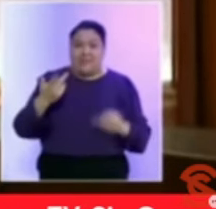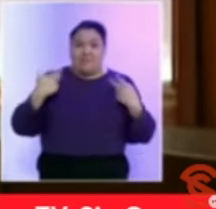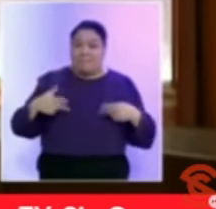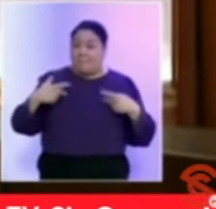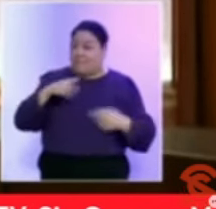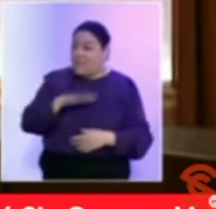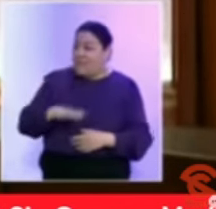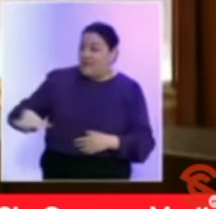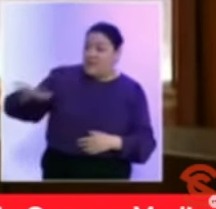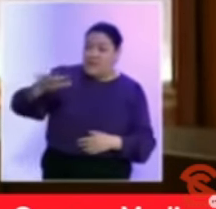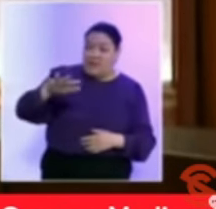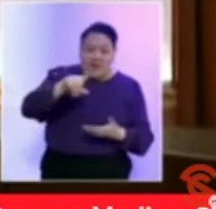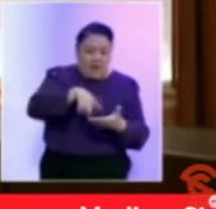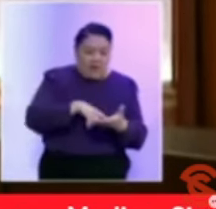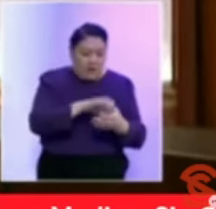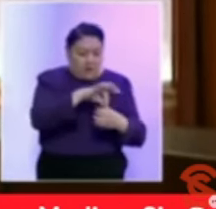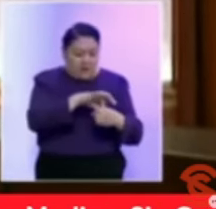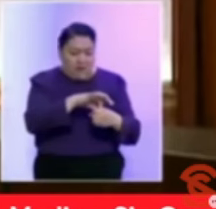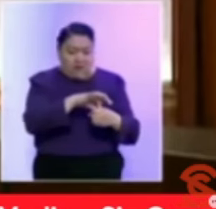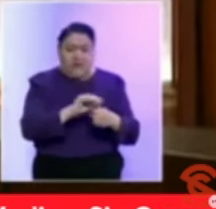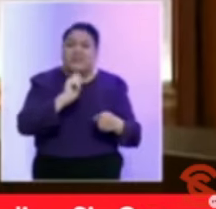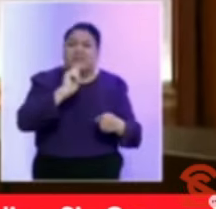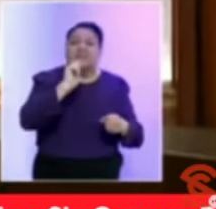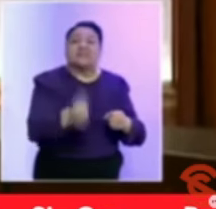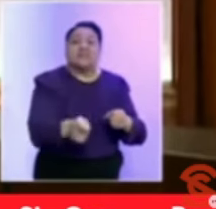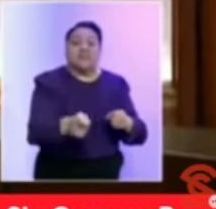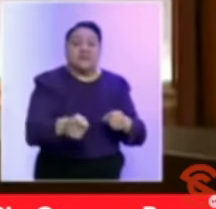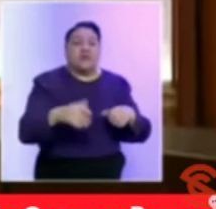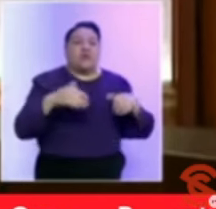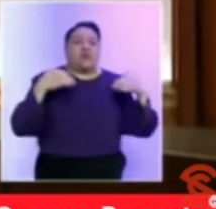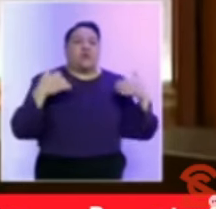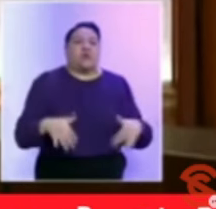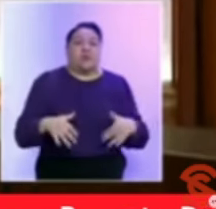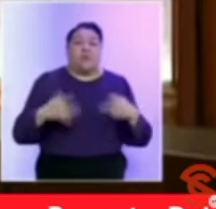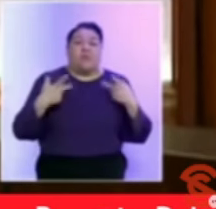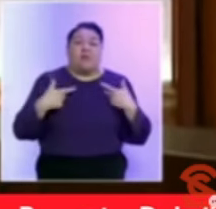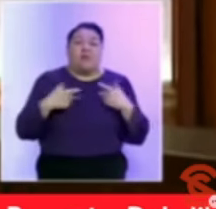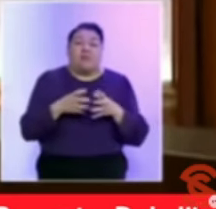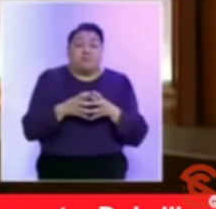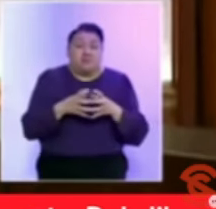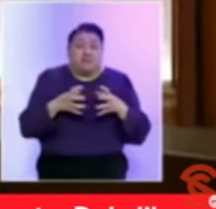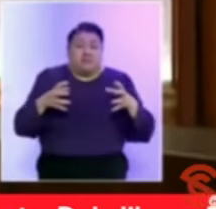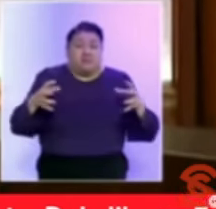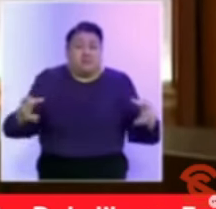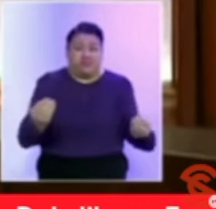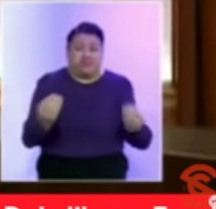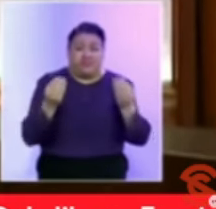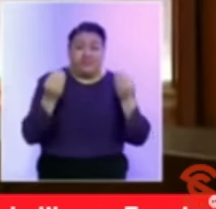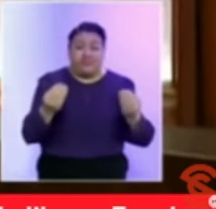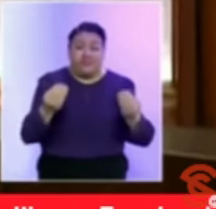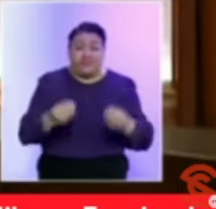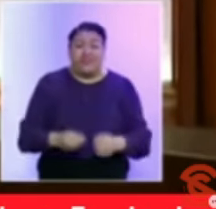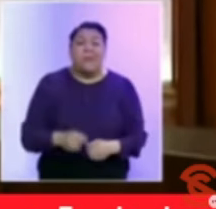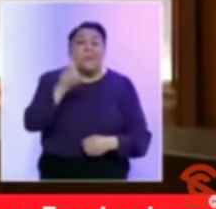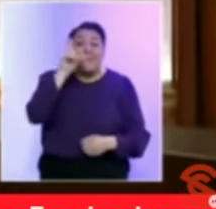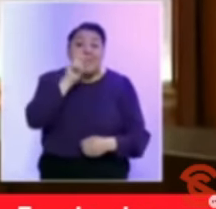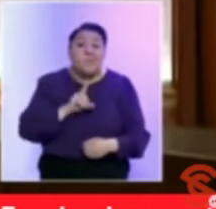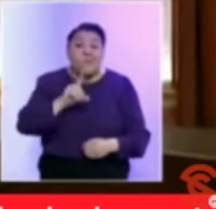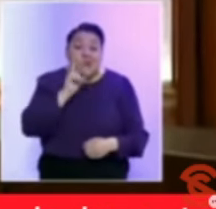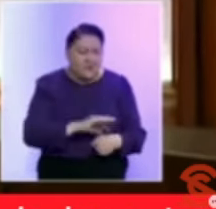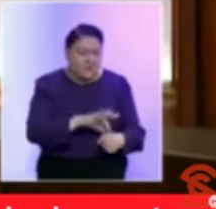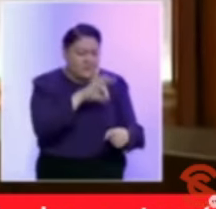popular también representó un registro histórico en el que las mujeres votaron